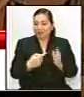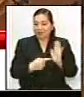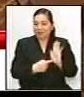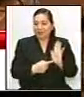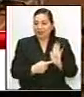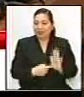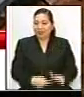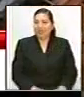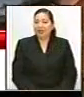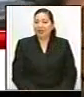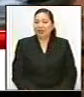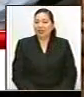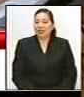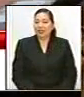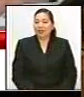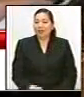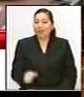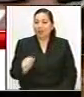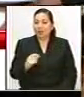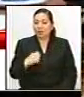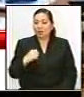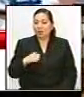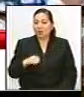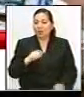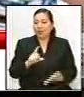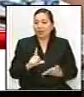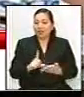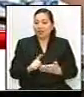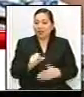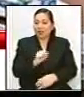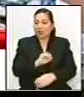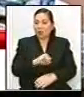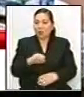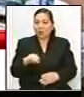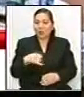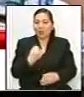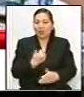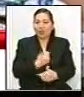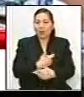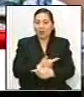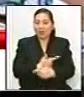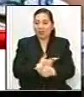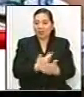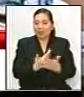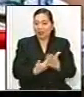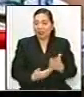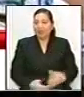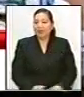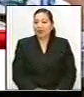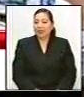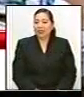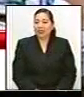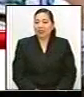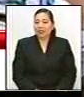reconocido, firmado por la SUNAT, por la Municipalidad de Lima y San Juan del Lurigancho. Este es mi credencial.